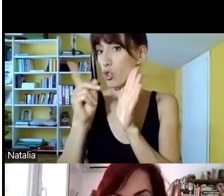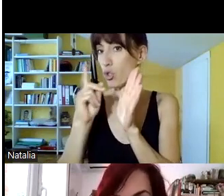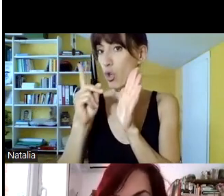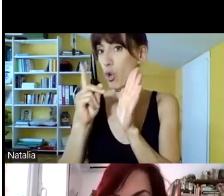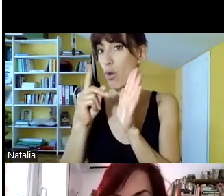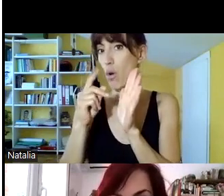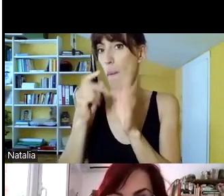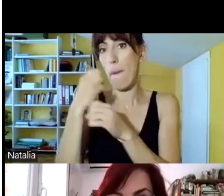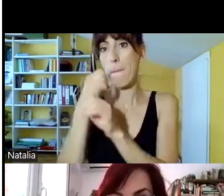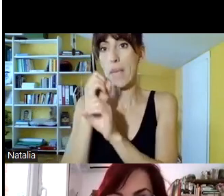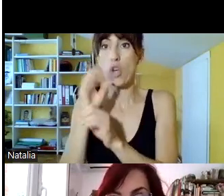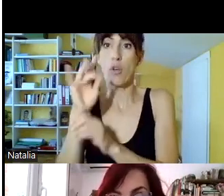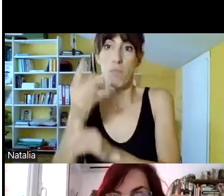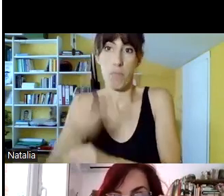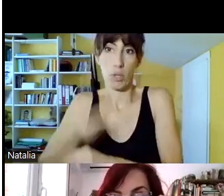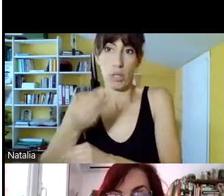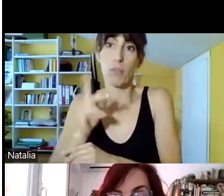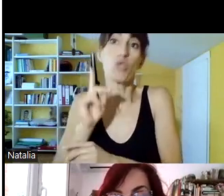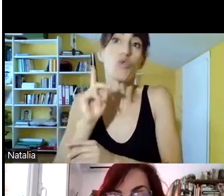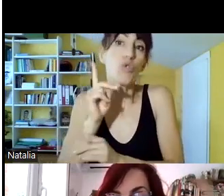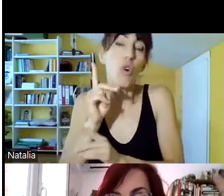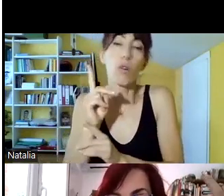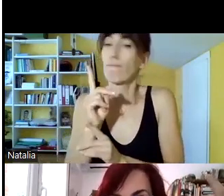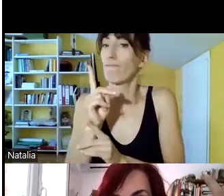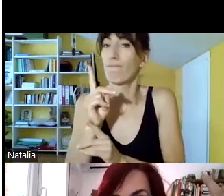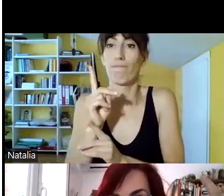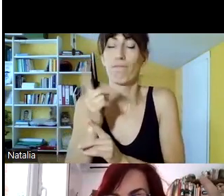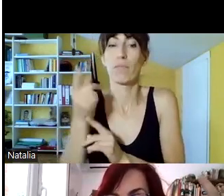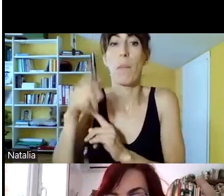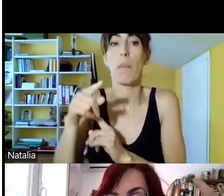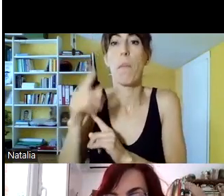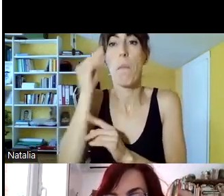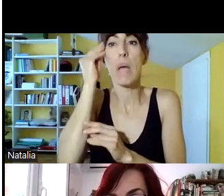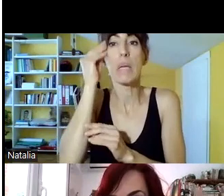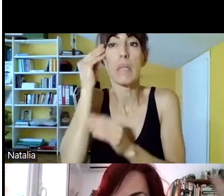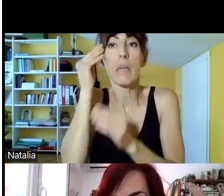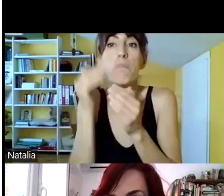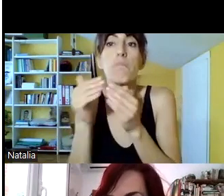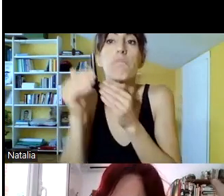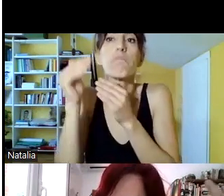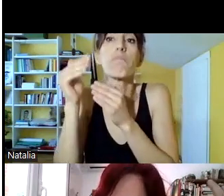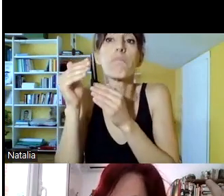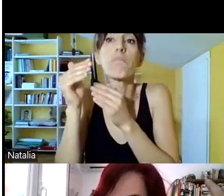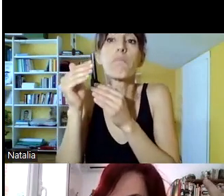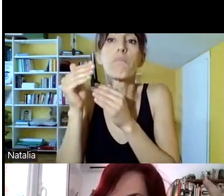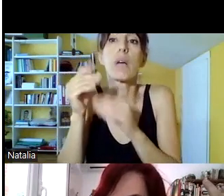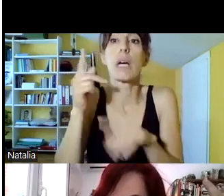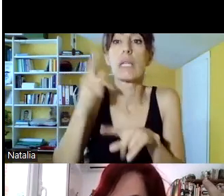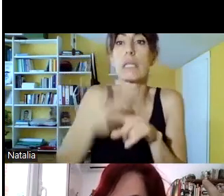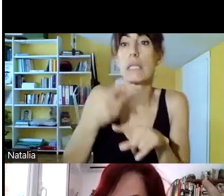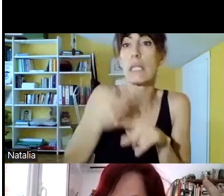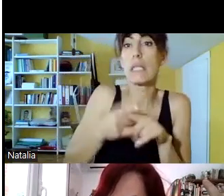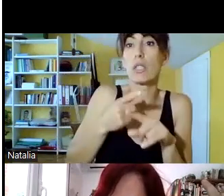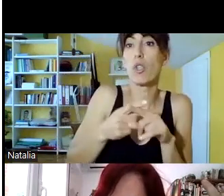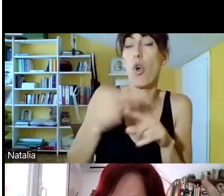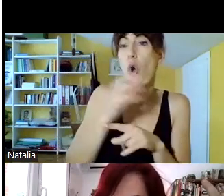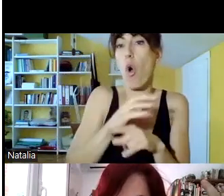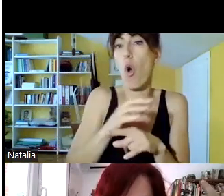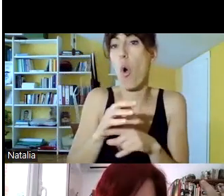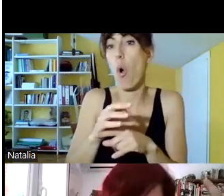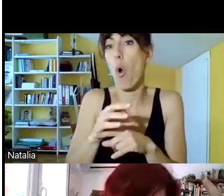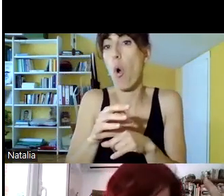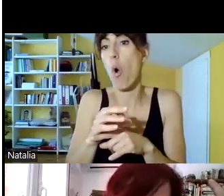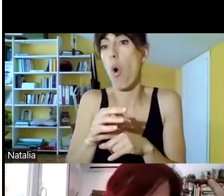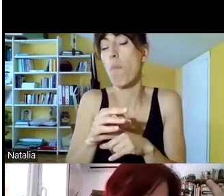no recoger solo eso. No presuponer sexo ni heterosexualidad en